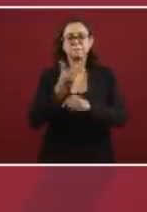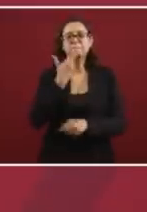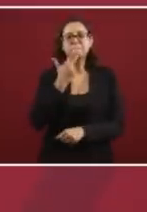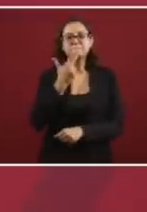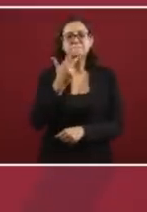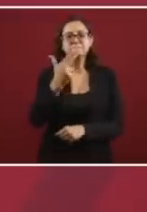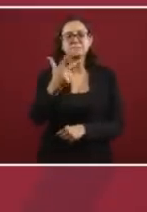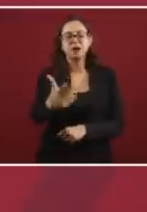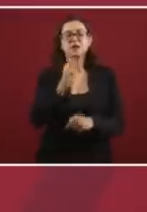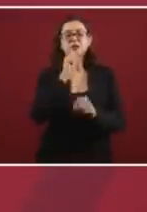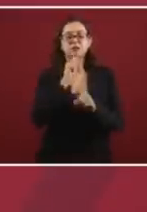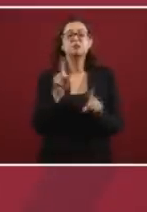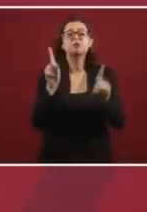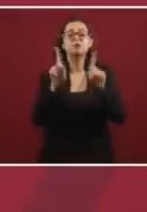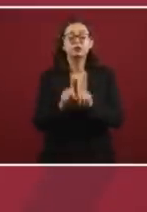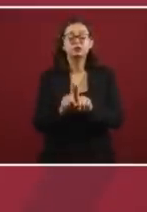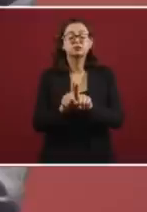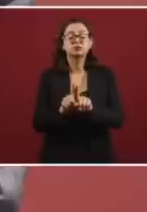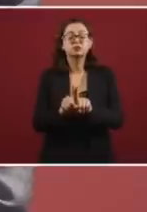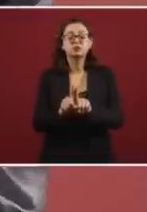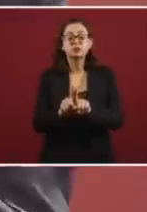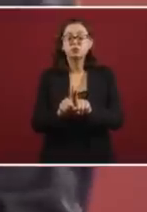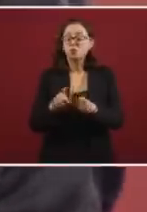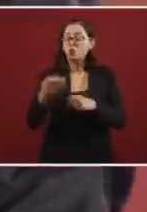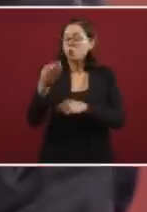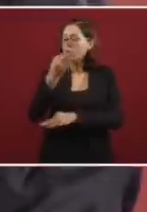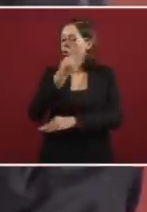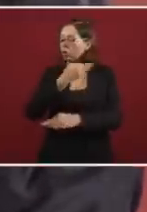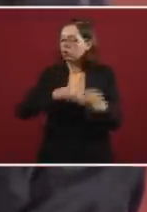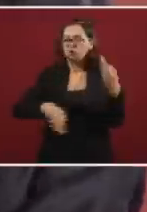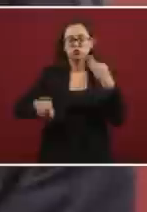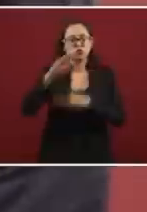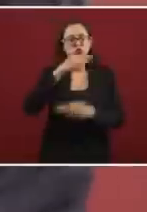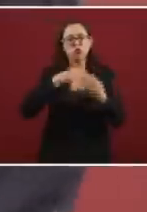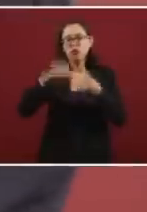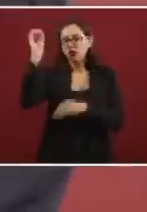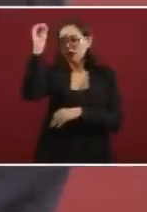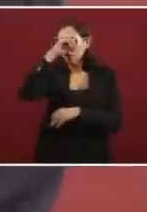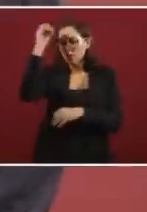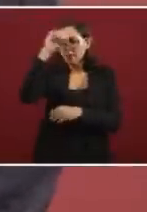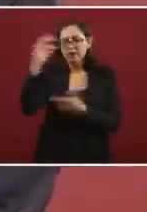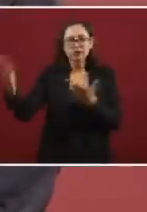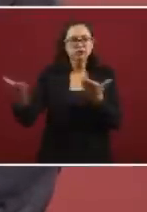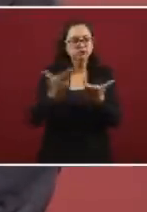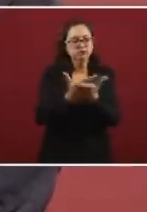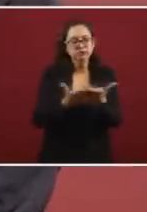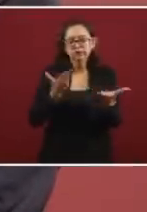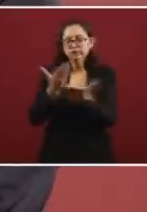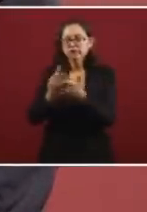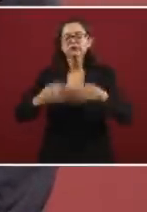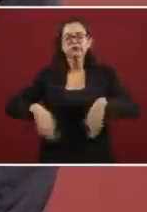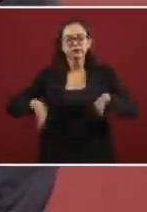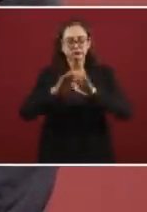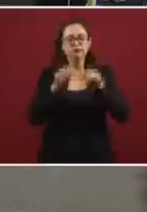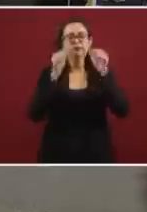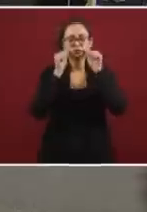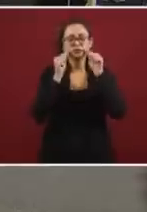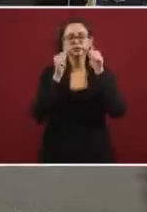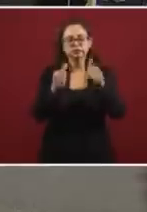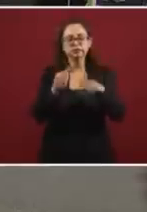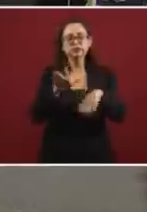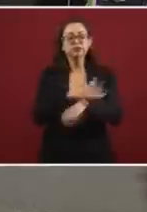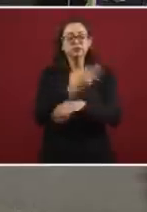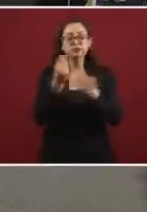toma en cuenta todo aquello que consideremos importante porque es